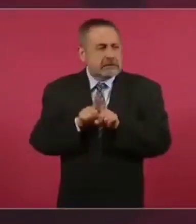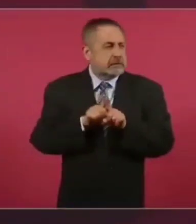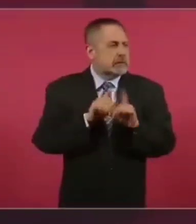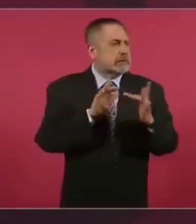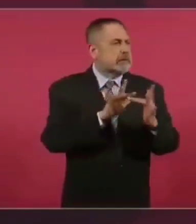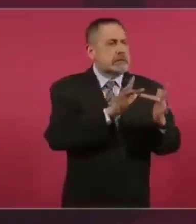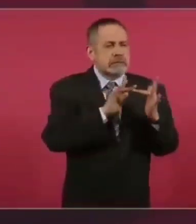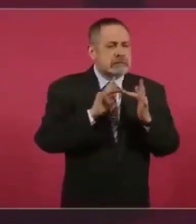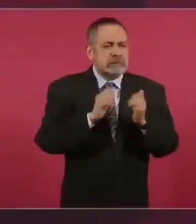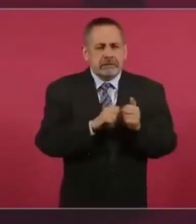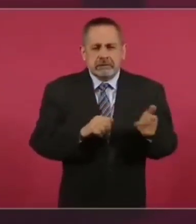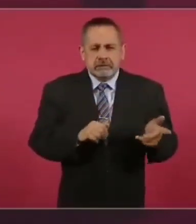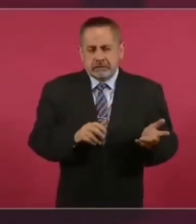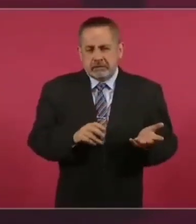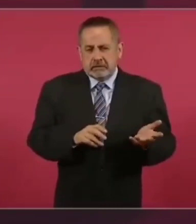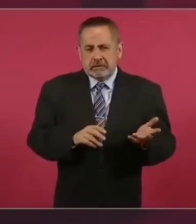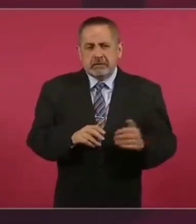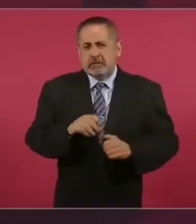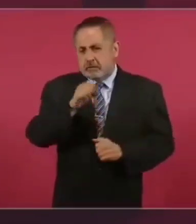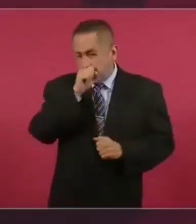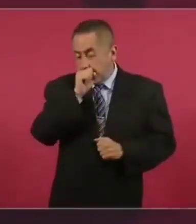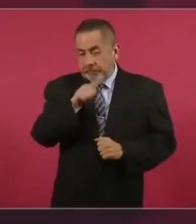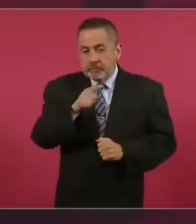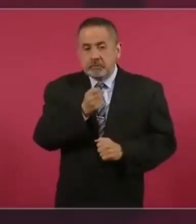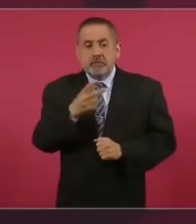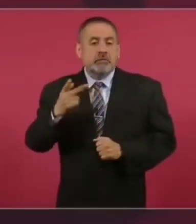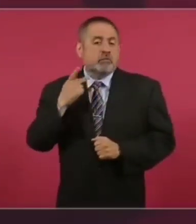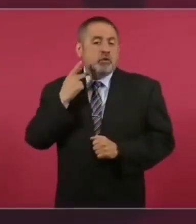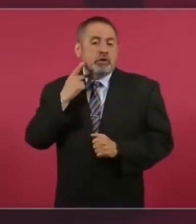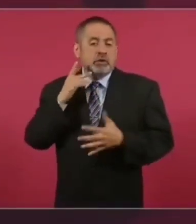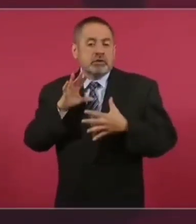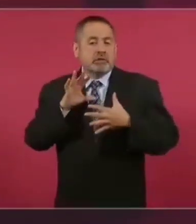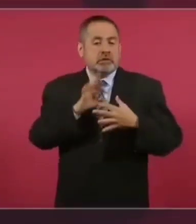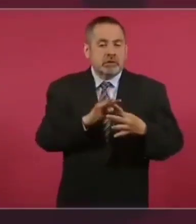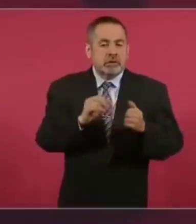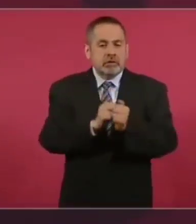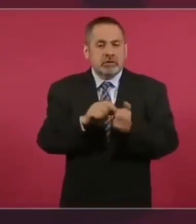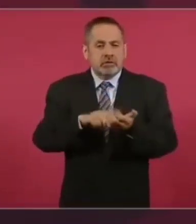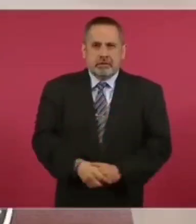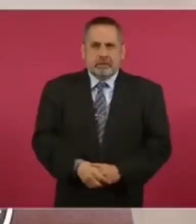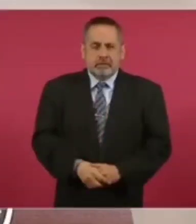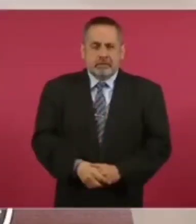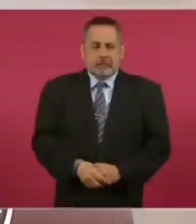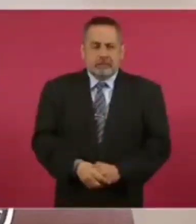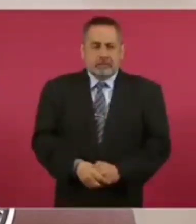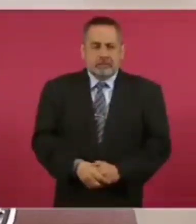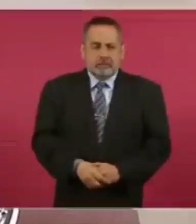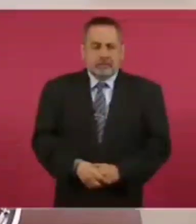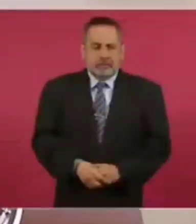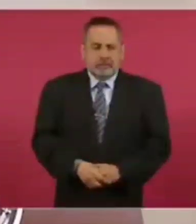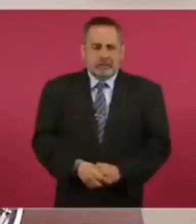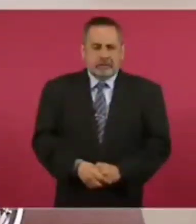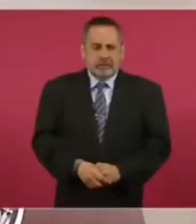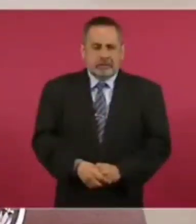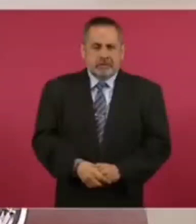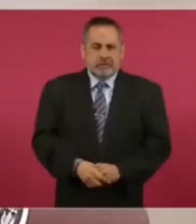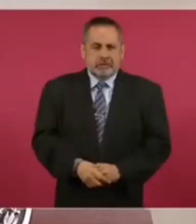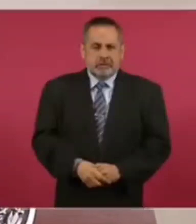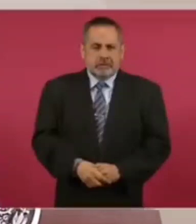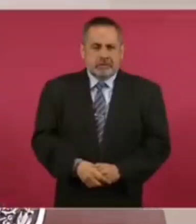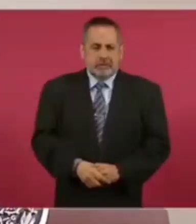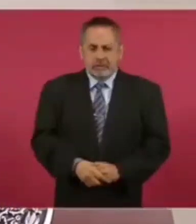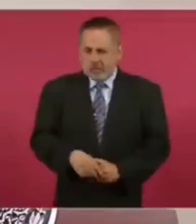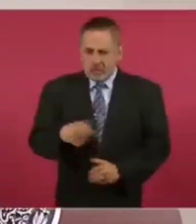también políticos que les ayudan en relaciones gubernamentales y les pagan